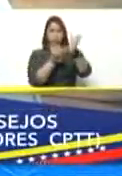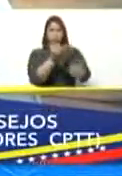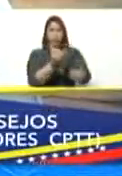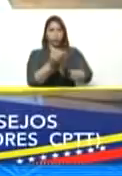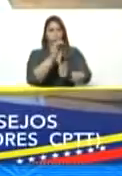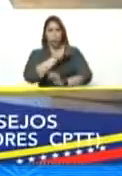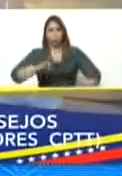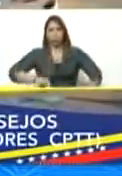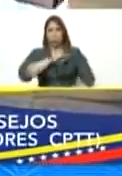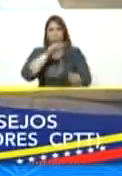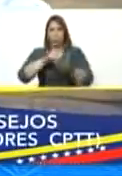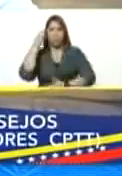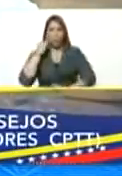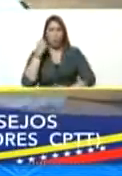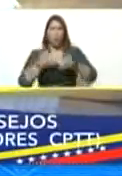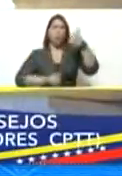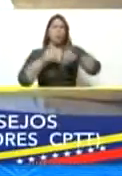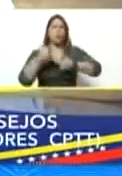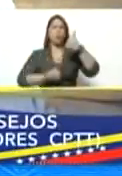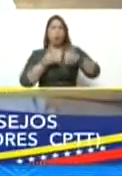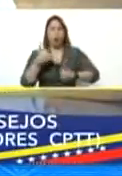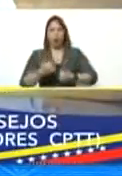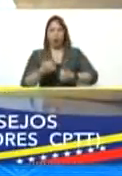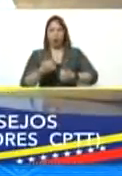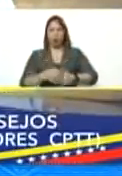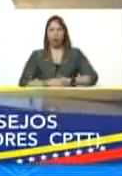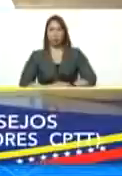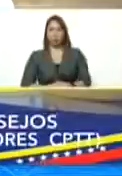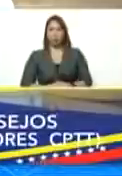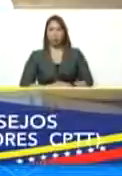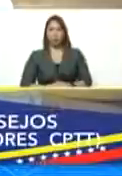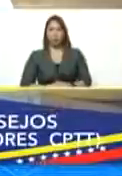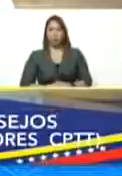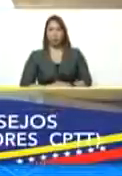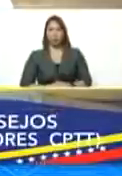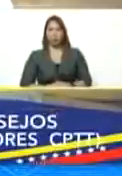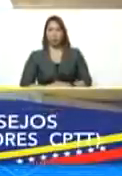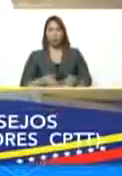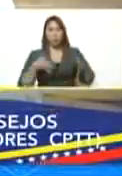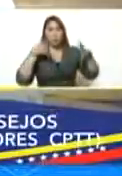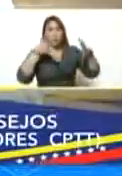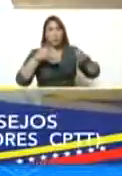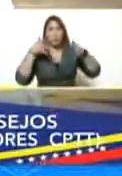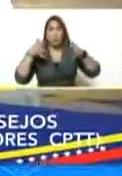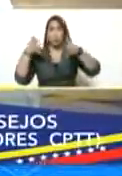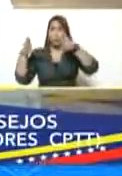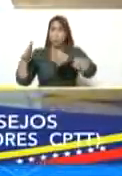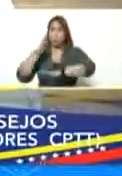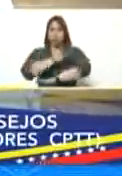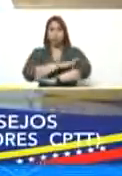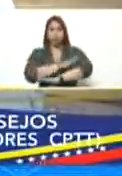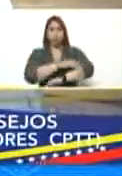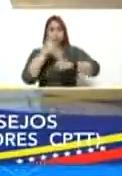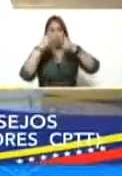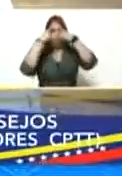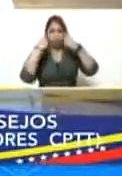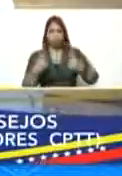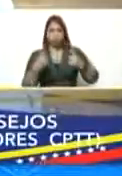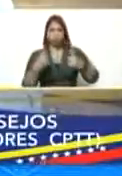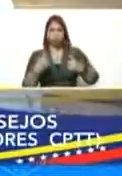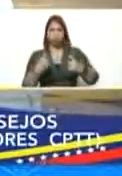Fuerza Armada Nacional Bolivariana? ¿Cuál es la fuente? La formación doctrinaria,